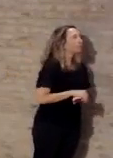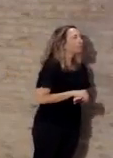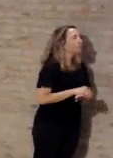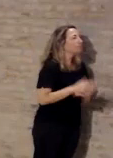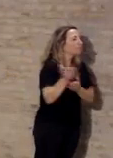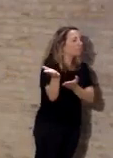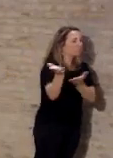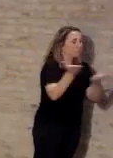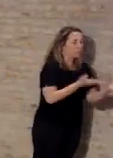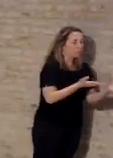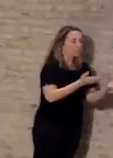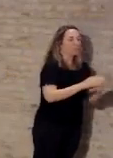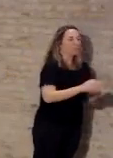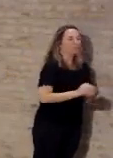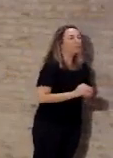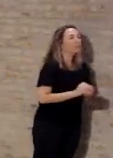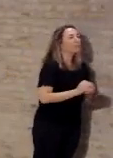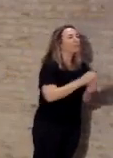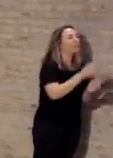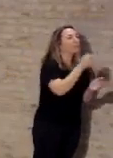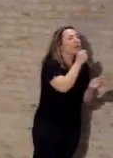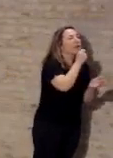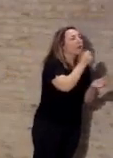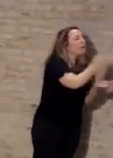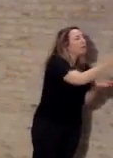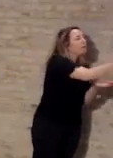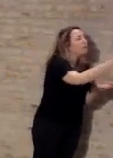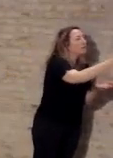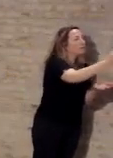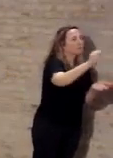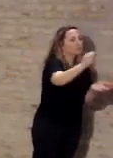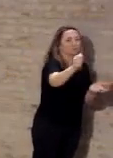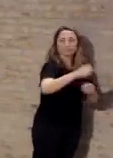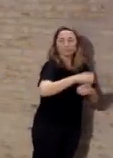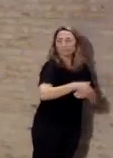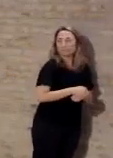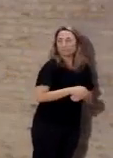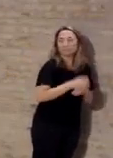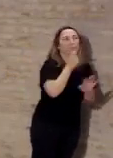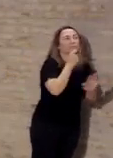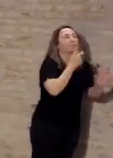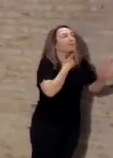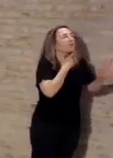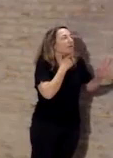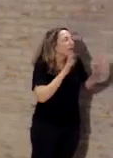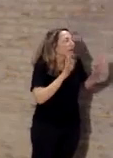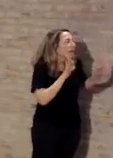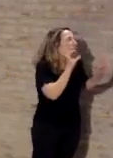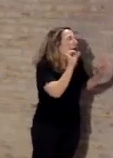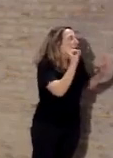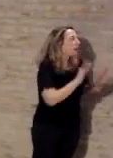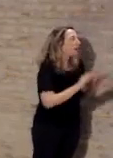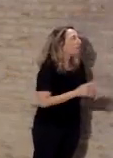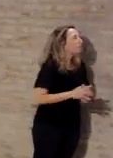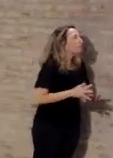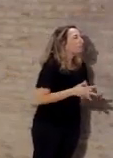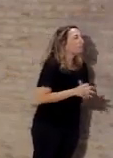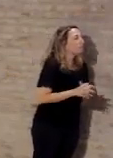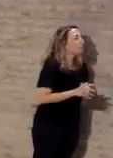quieran Bienvenido sea les pasamos acá el micrófono que tienen